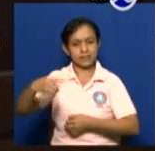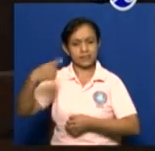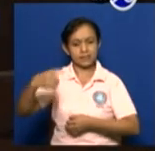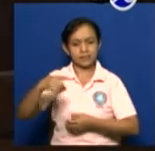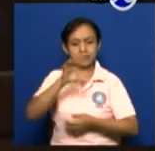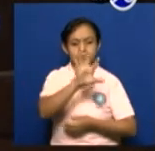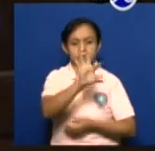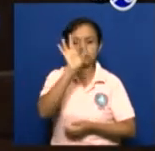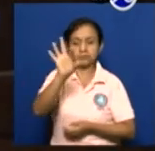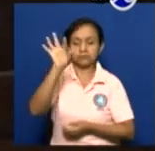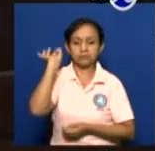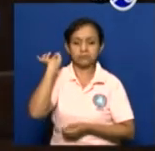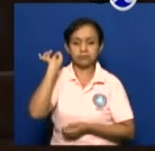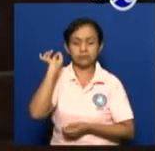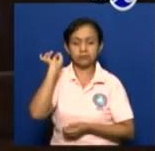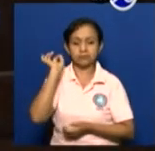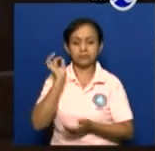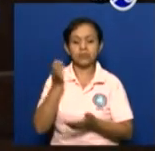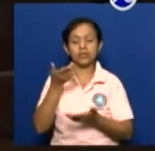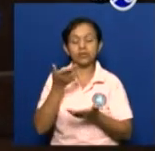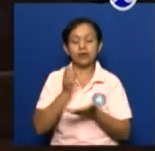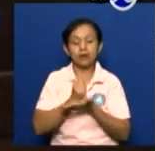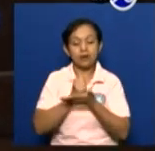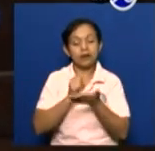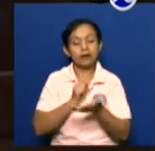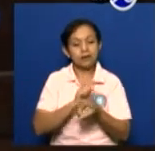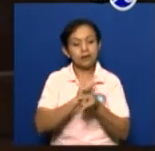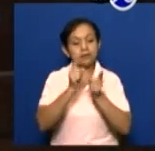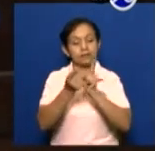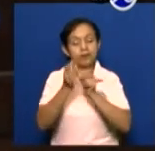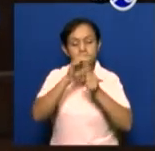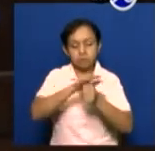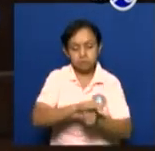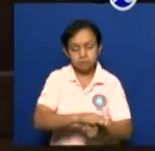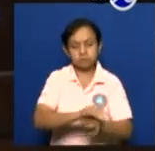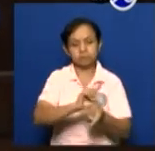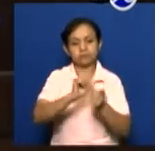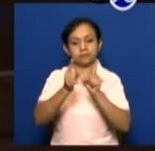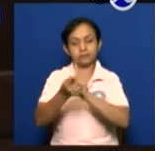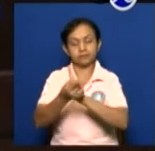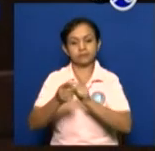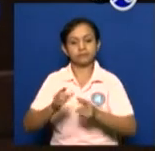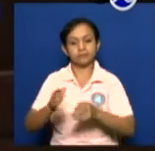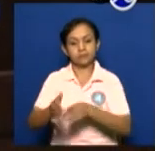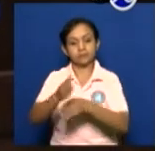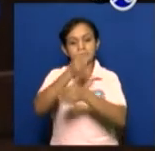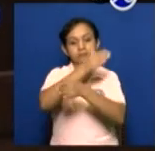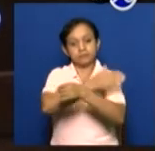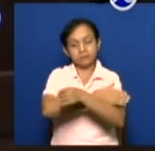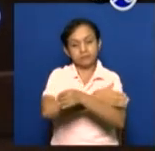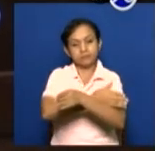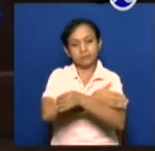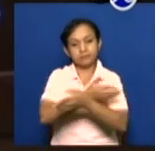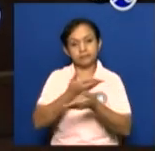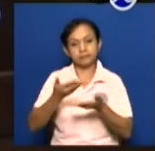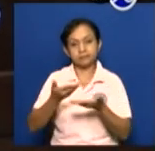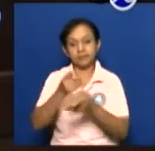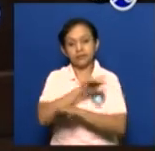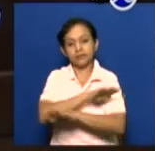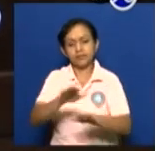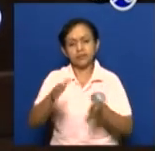elegir, redención de los oprimidos, coherencia. Antes de compartir mi reflexión